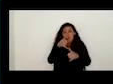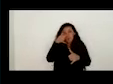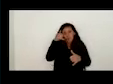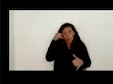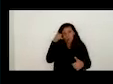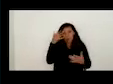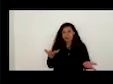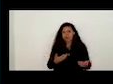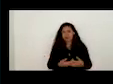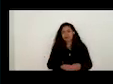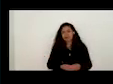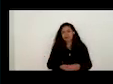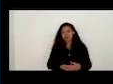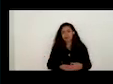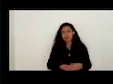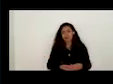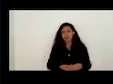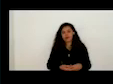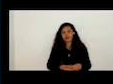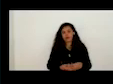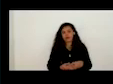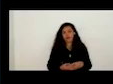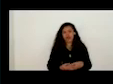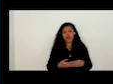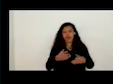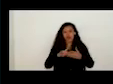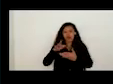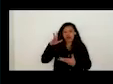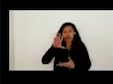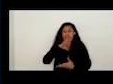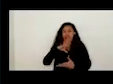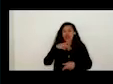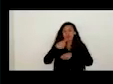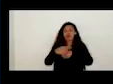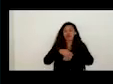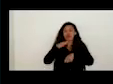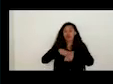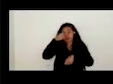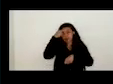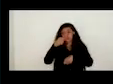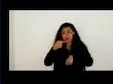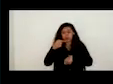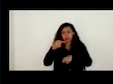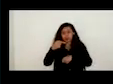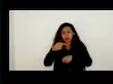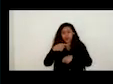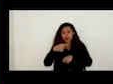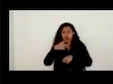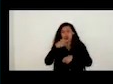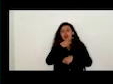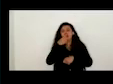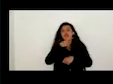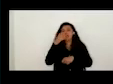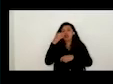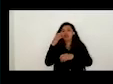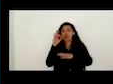gestante, y que en la mayoría de las ocasiones lo único que representa es un mayor riesgo de tener diabetes gestacional